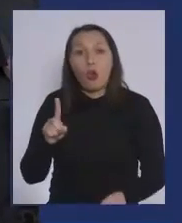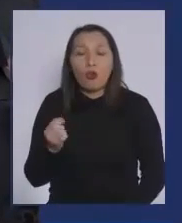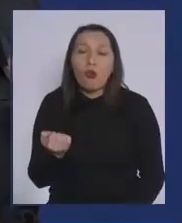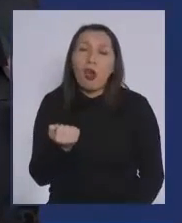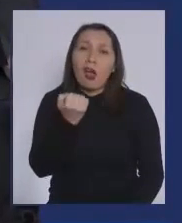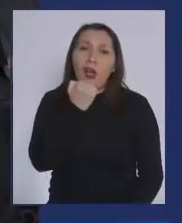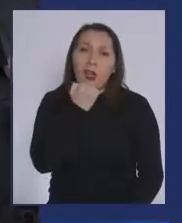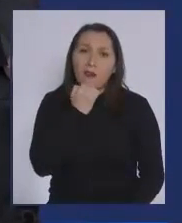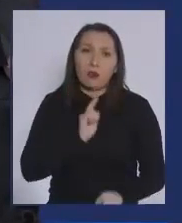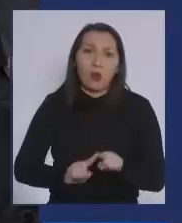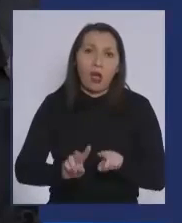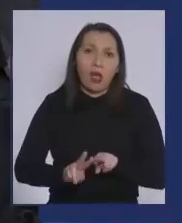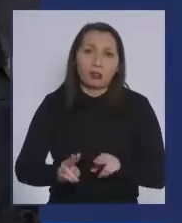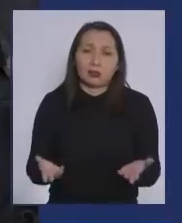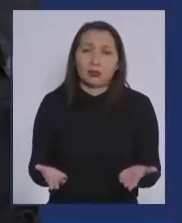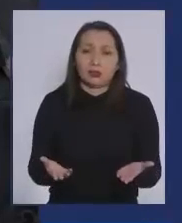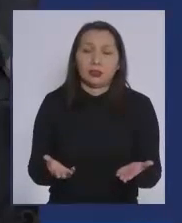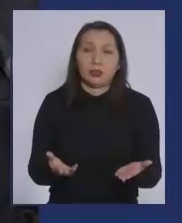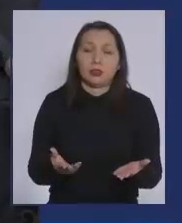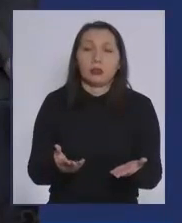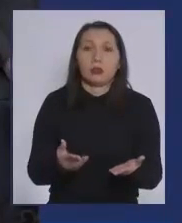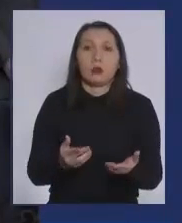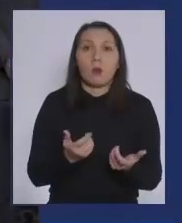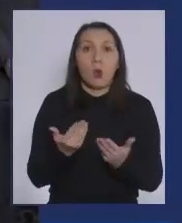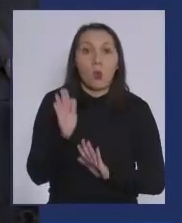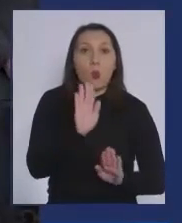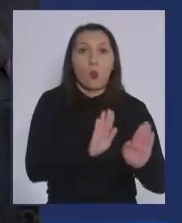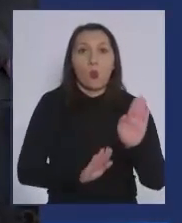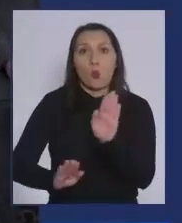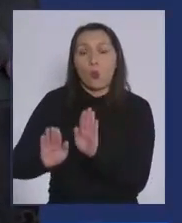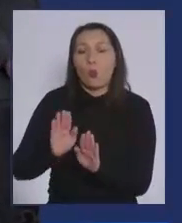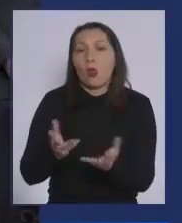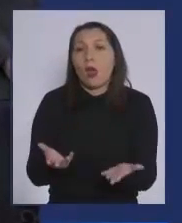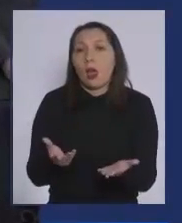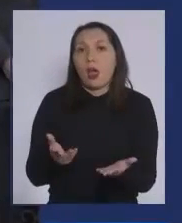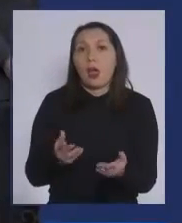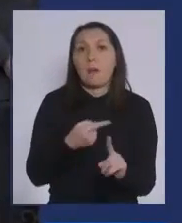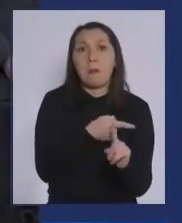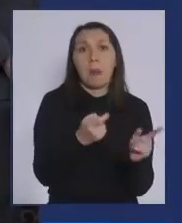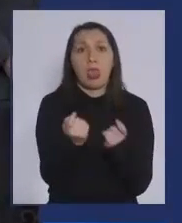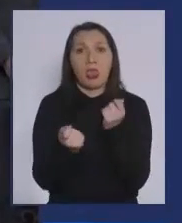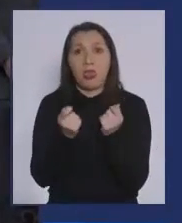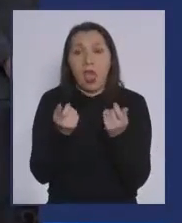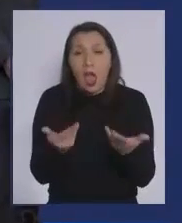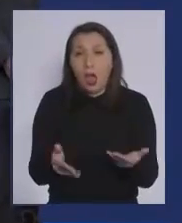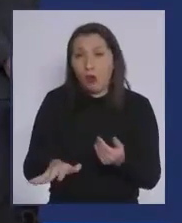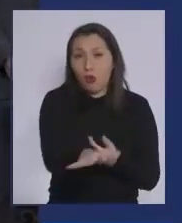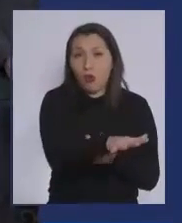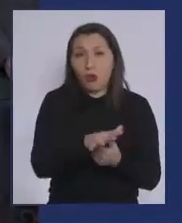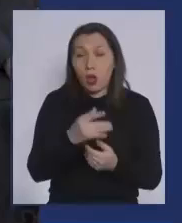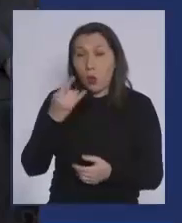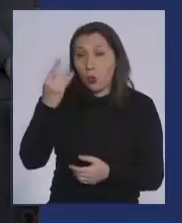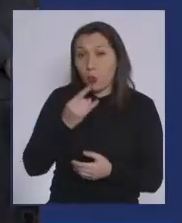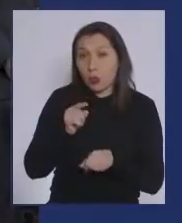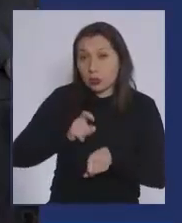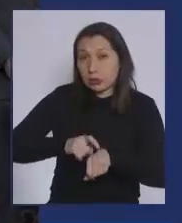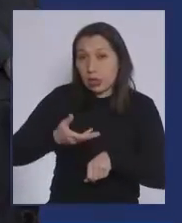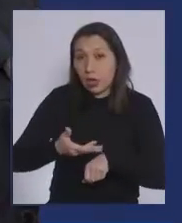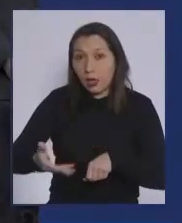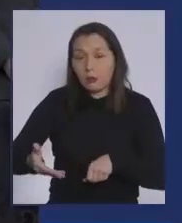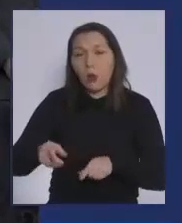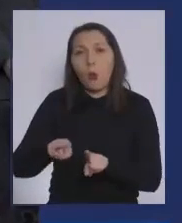error de por proteger a la clase media en estos tiempos de emergencia